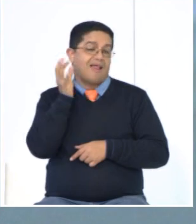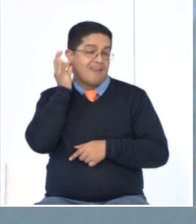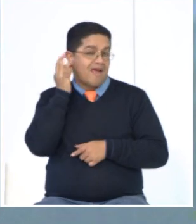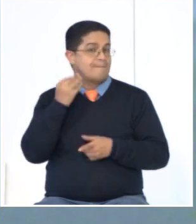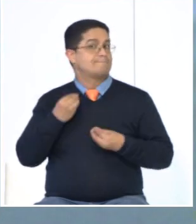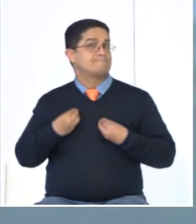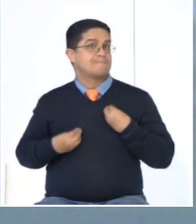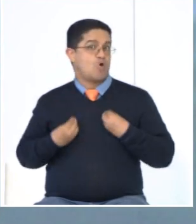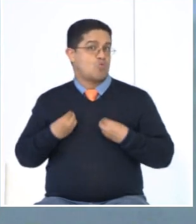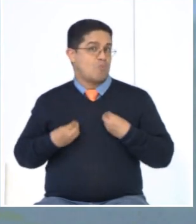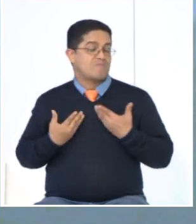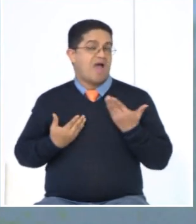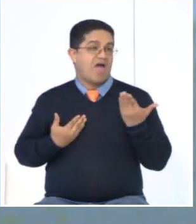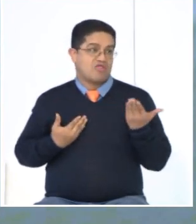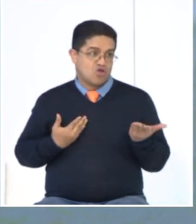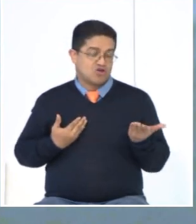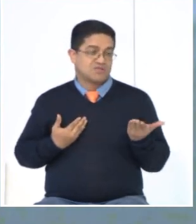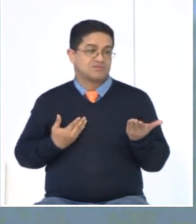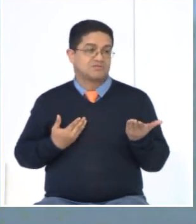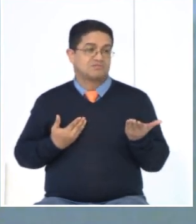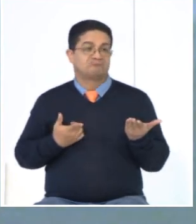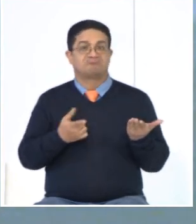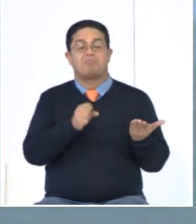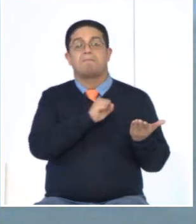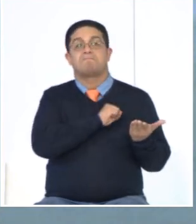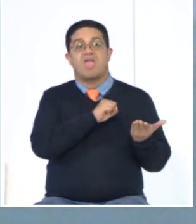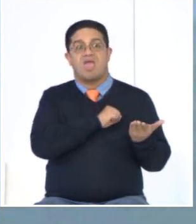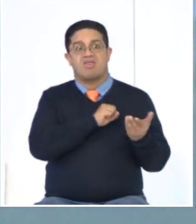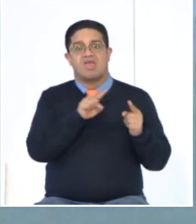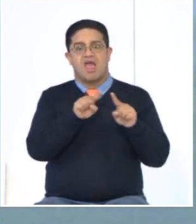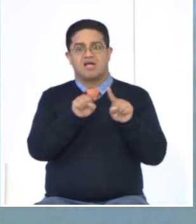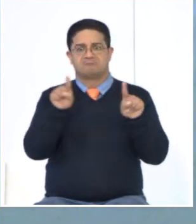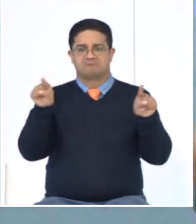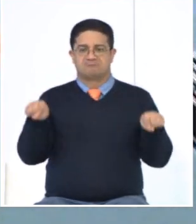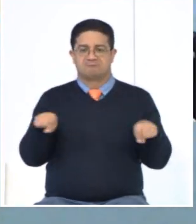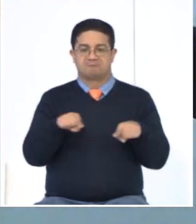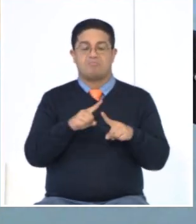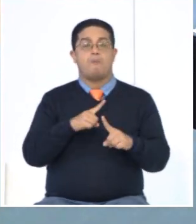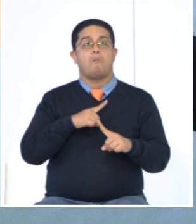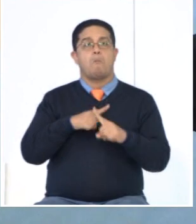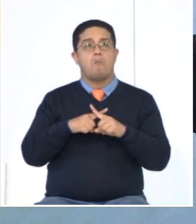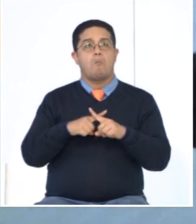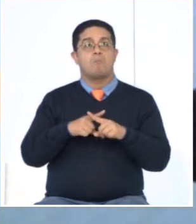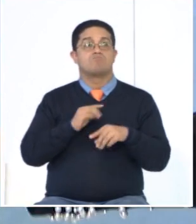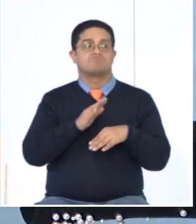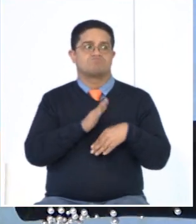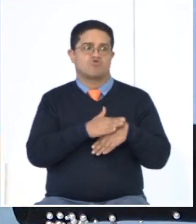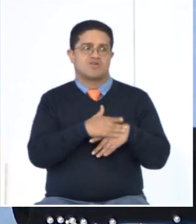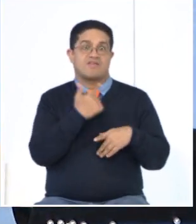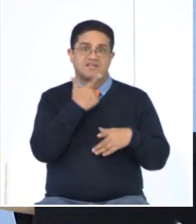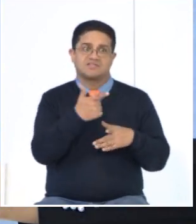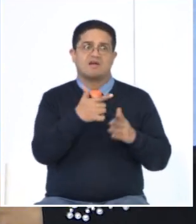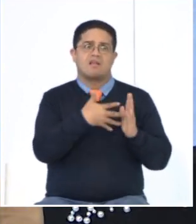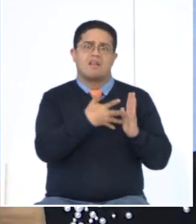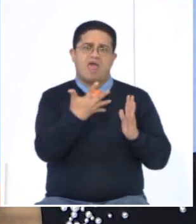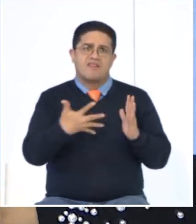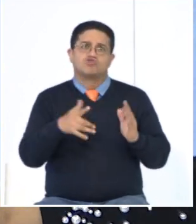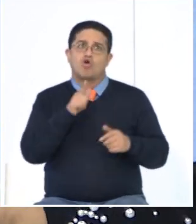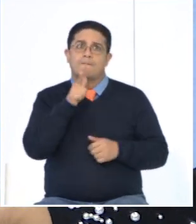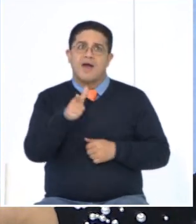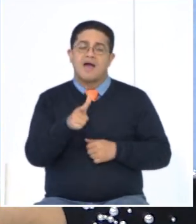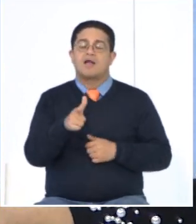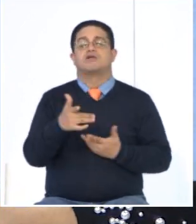preocupada por su familiar, tenía miedo de que se le hiciera una radiografía de tórax por la radiación. En ese momento nosotros